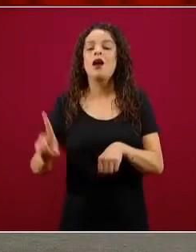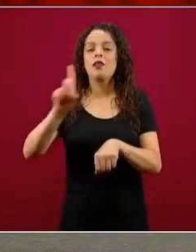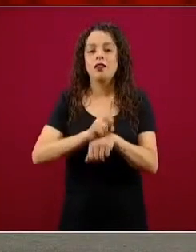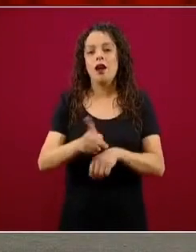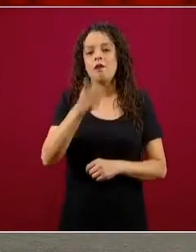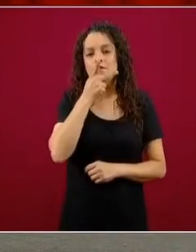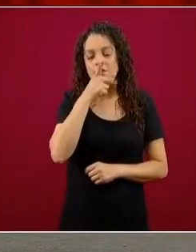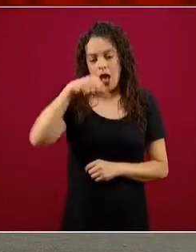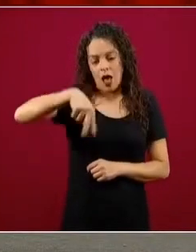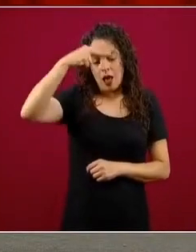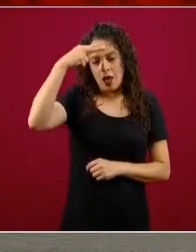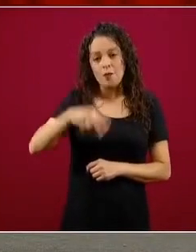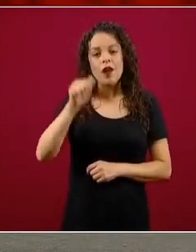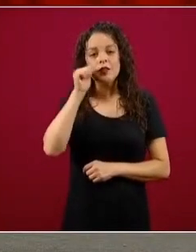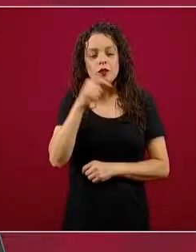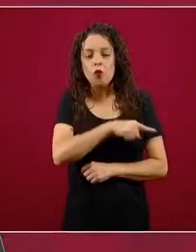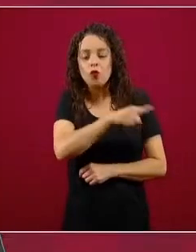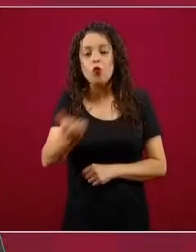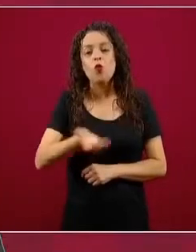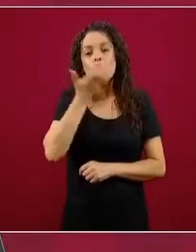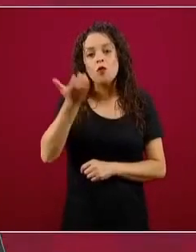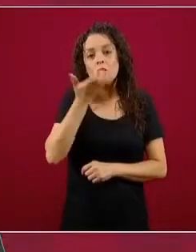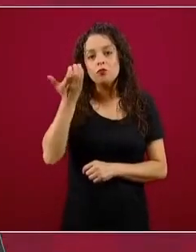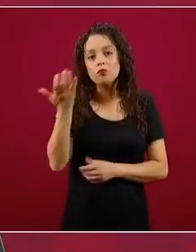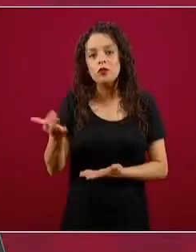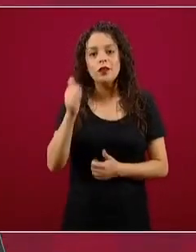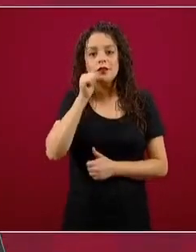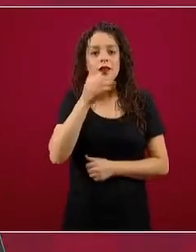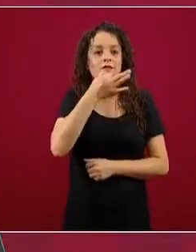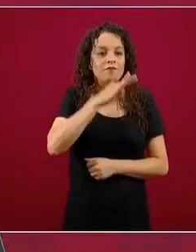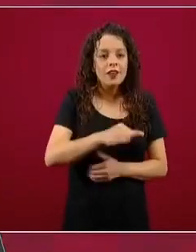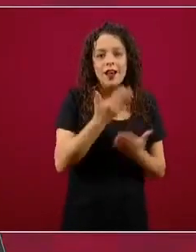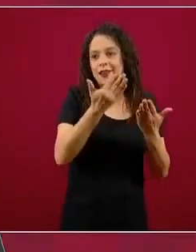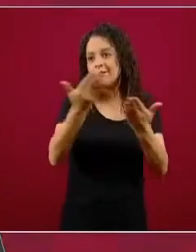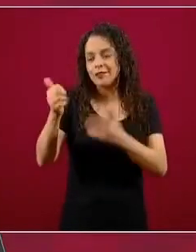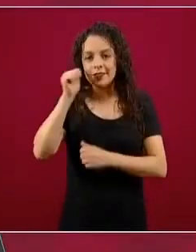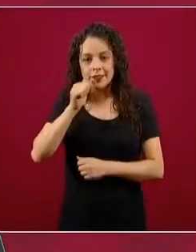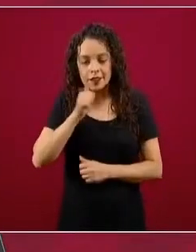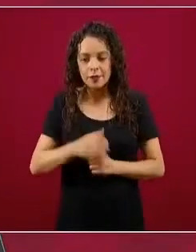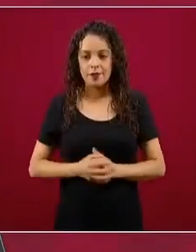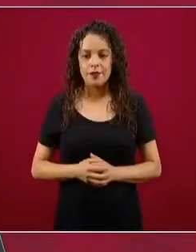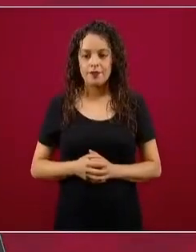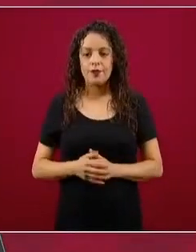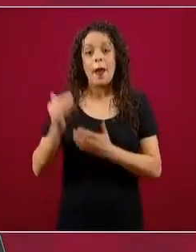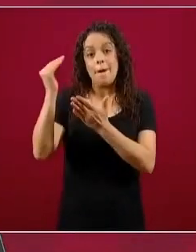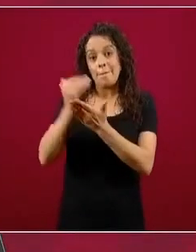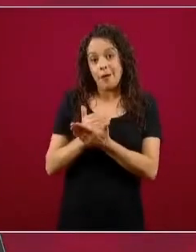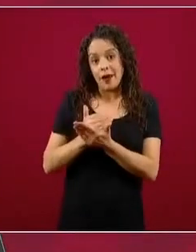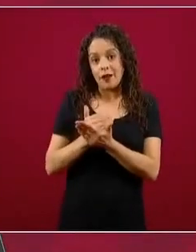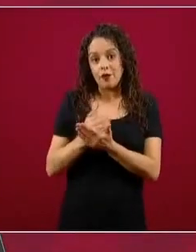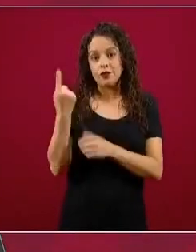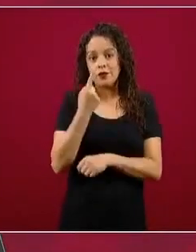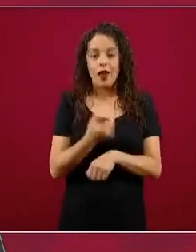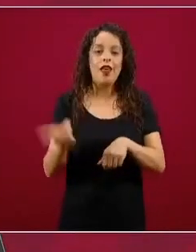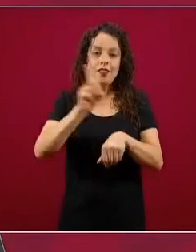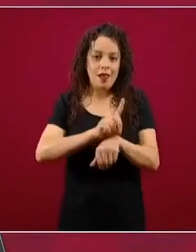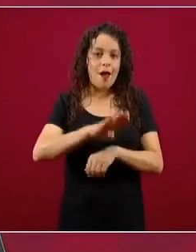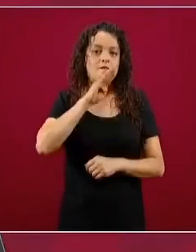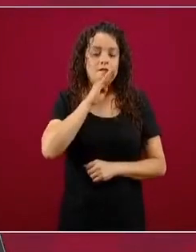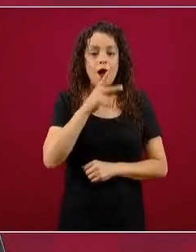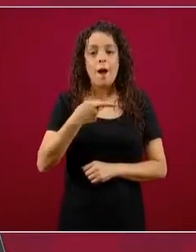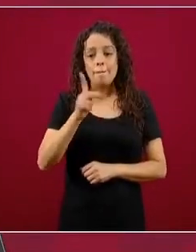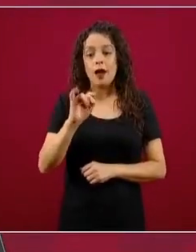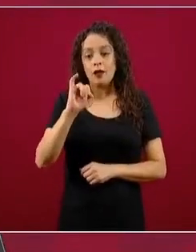una costumbre de celebrarlo, quizá no tan frecuentemente o con tanto entusiasmo como el Día de la Madre, pero ciertamente